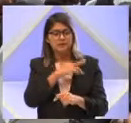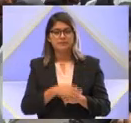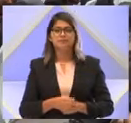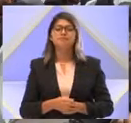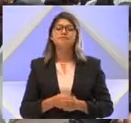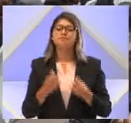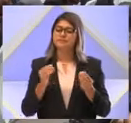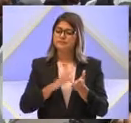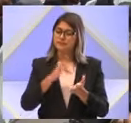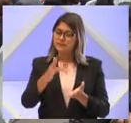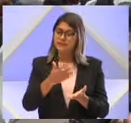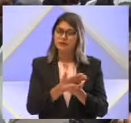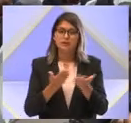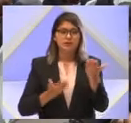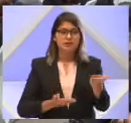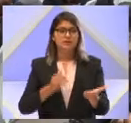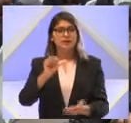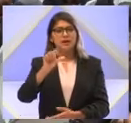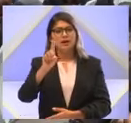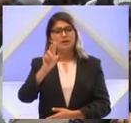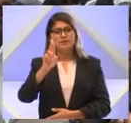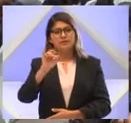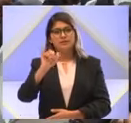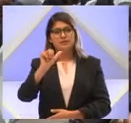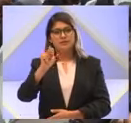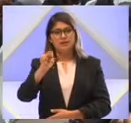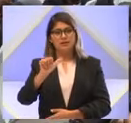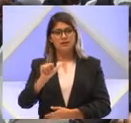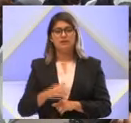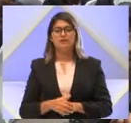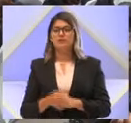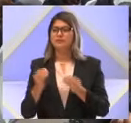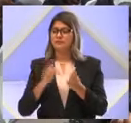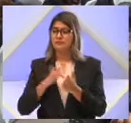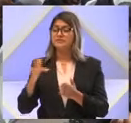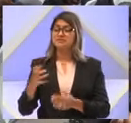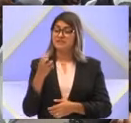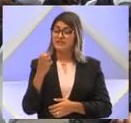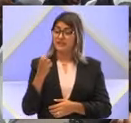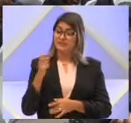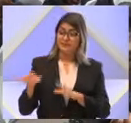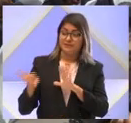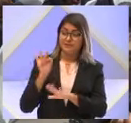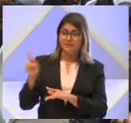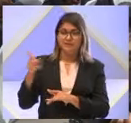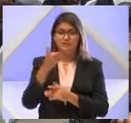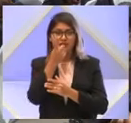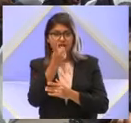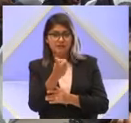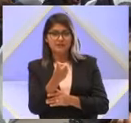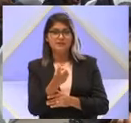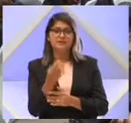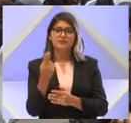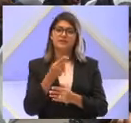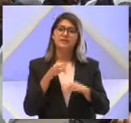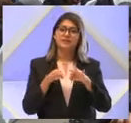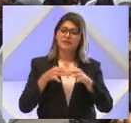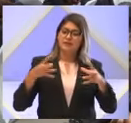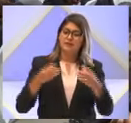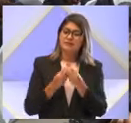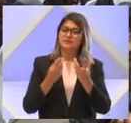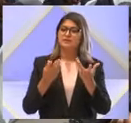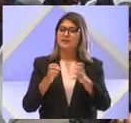adriana muchas gracias y en ese ponernos a trabajar en equipo con equipos transversales